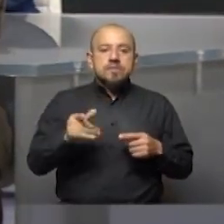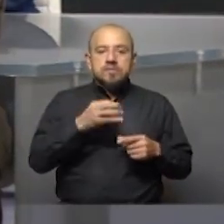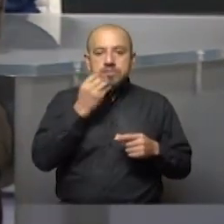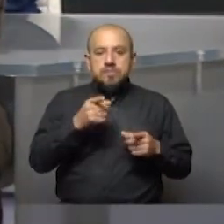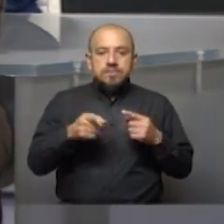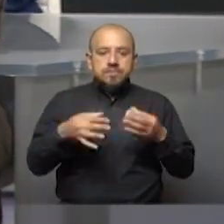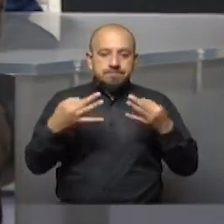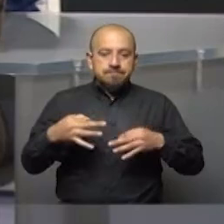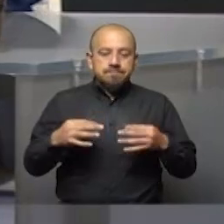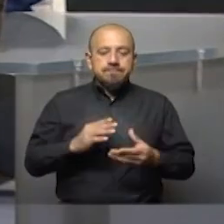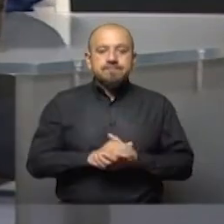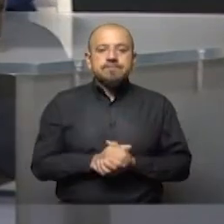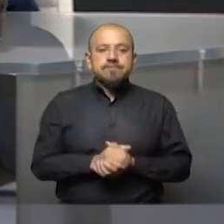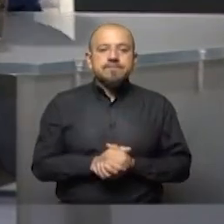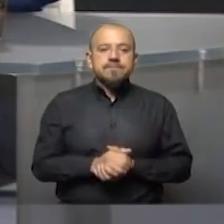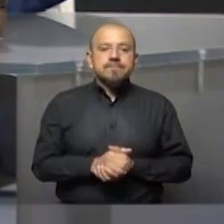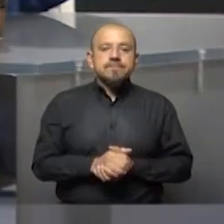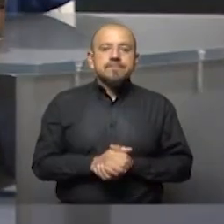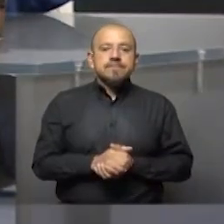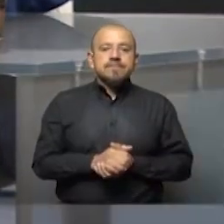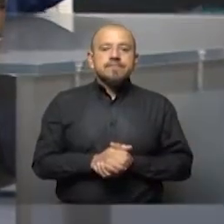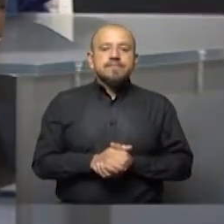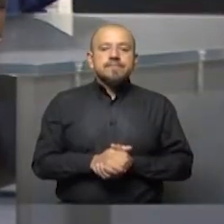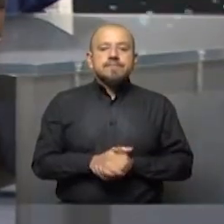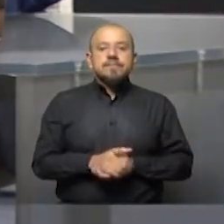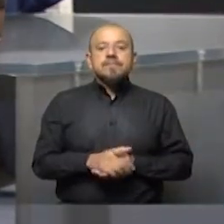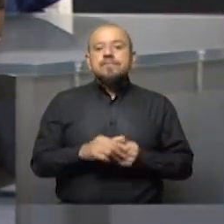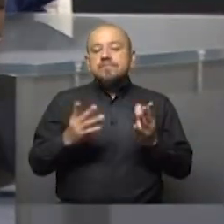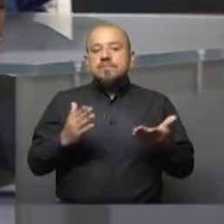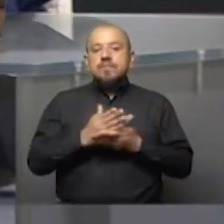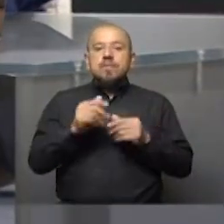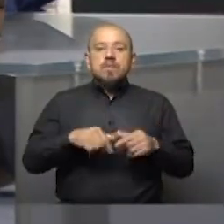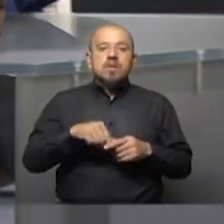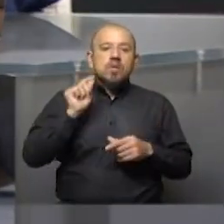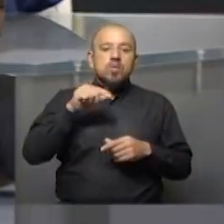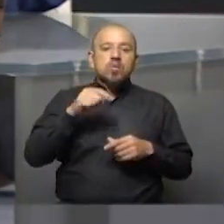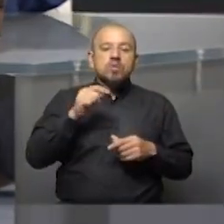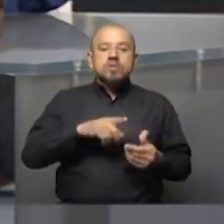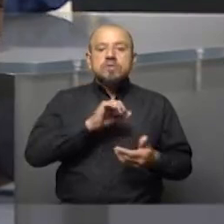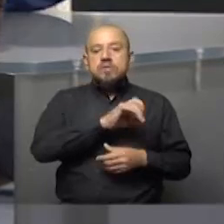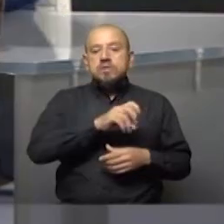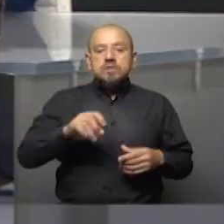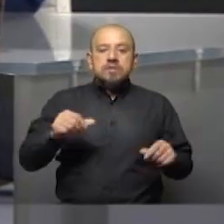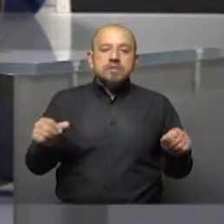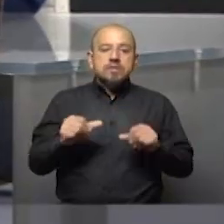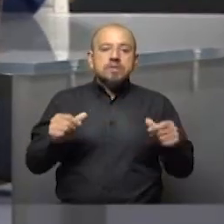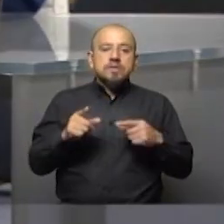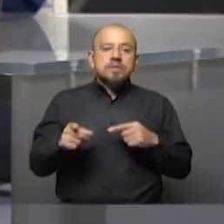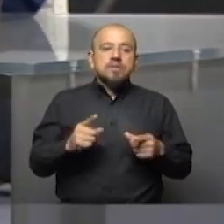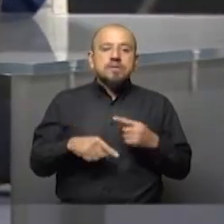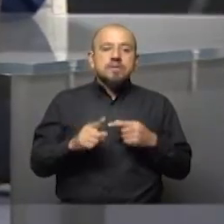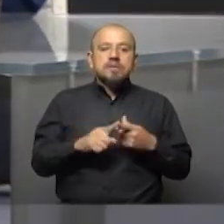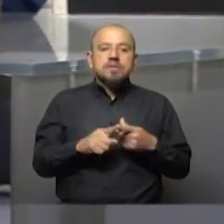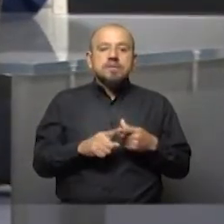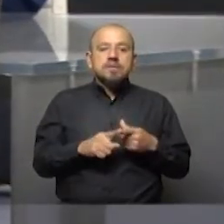estás Muy bien muy bien divino el tema como siempre Twitter hashtag la letra chica y se arma ahí la conversación gracias siempre me